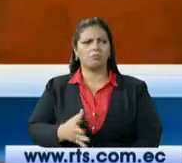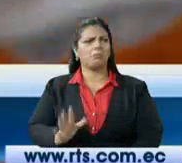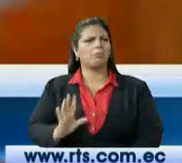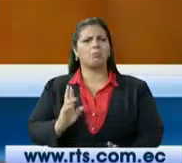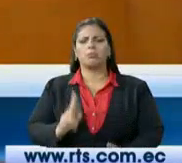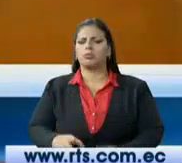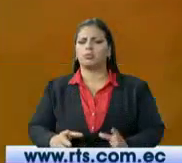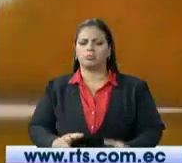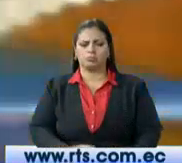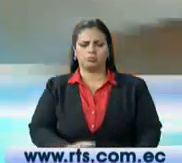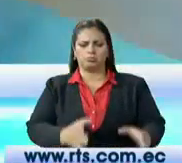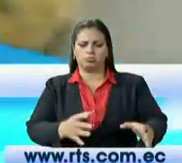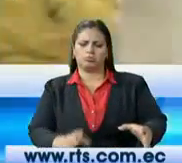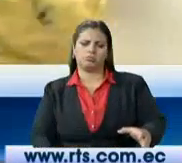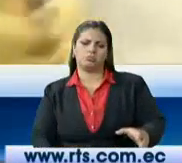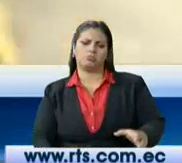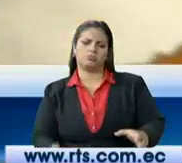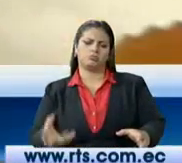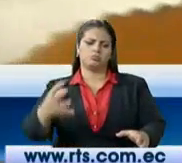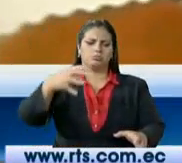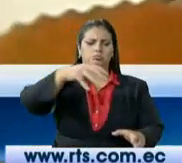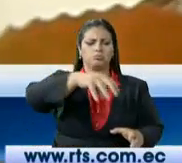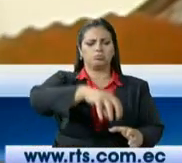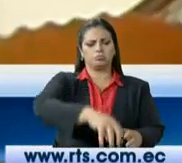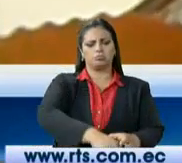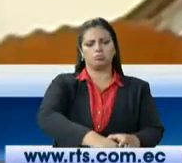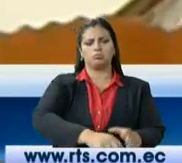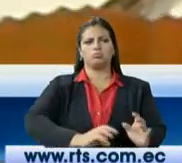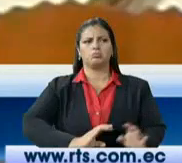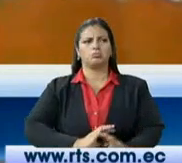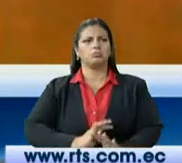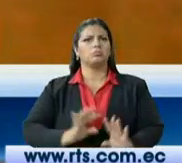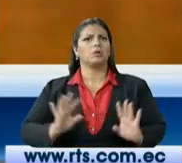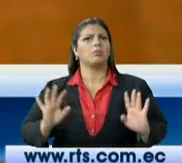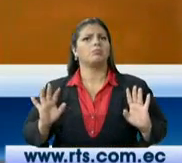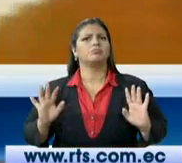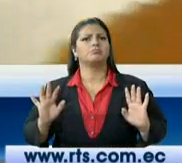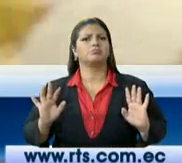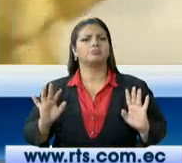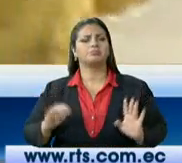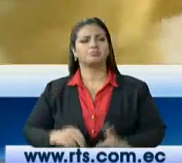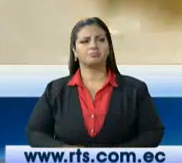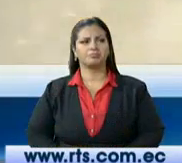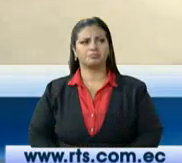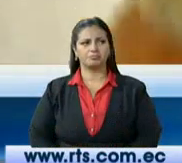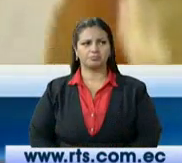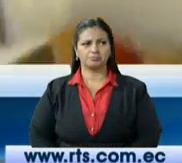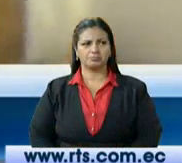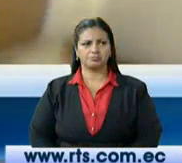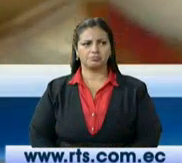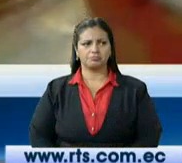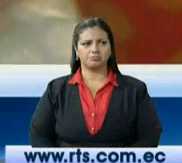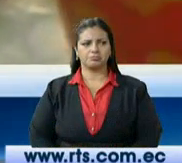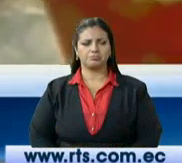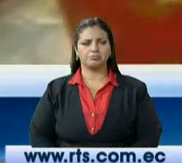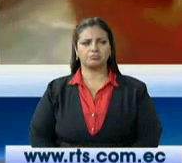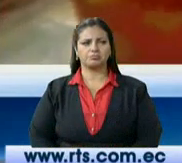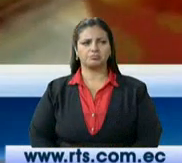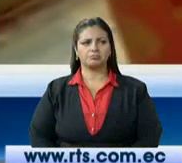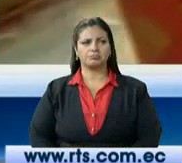lo acomodo tal como me lo ha dicho aquí don Antonio. Simplemente se lo pone ahí, 750 gramos. Ahí